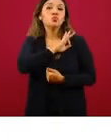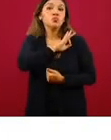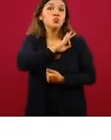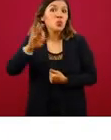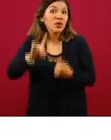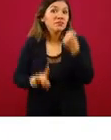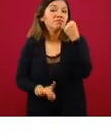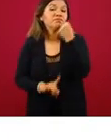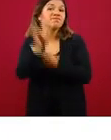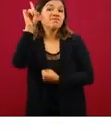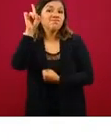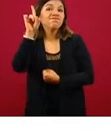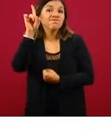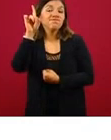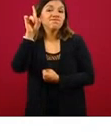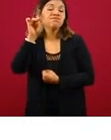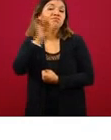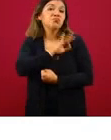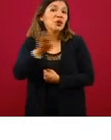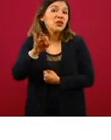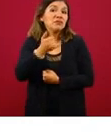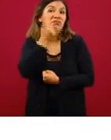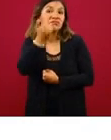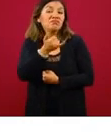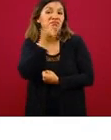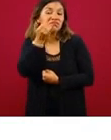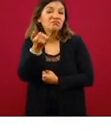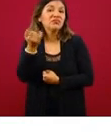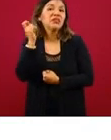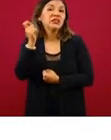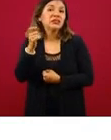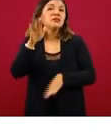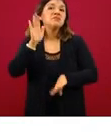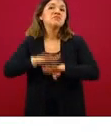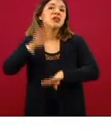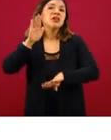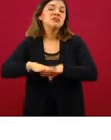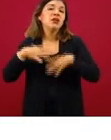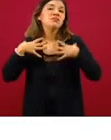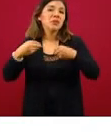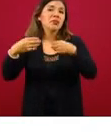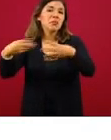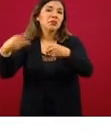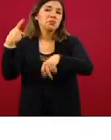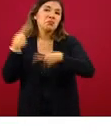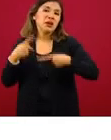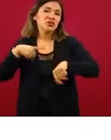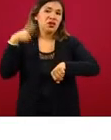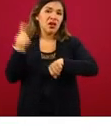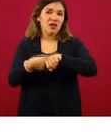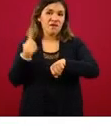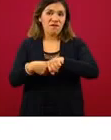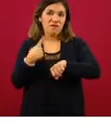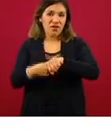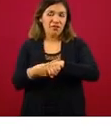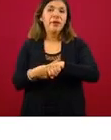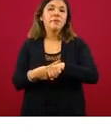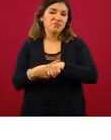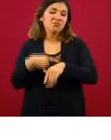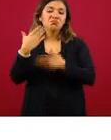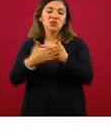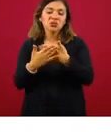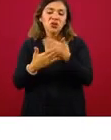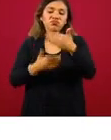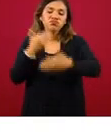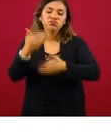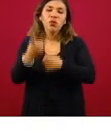desencadenar, o lo que desencadenará probablemente de forma necesaria en un incremento en el número de casos y en los